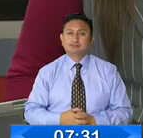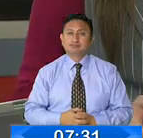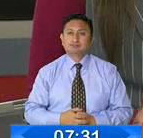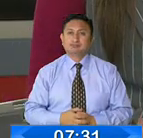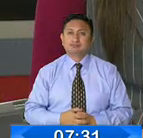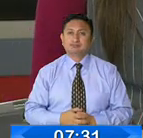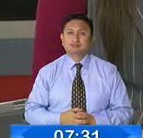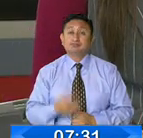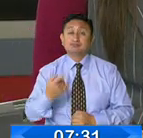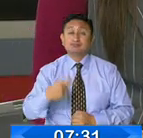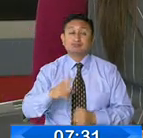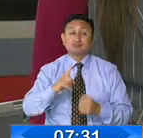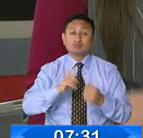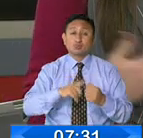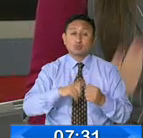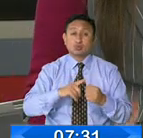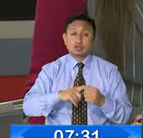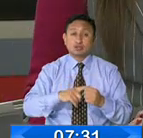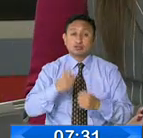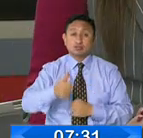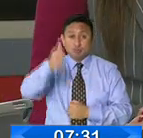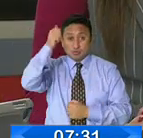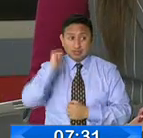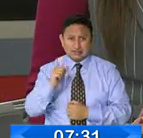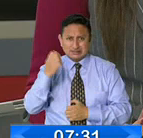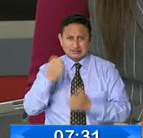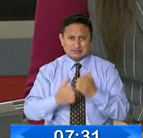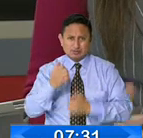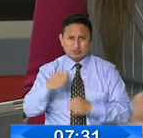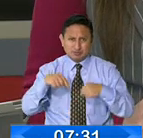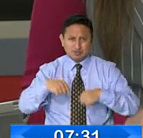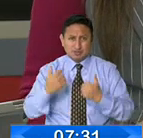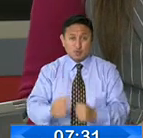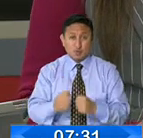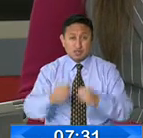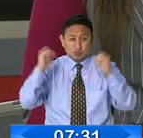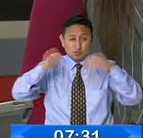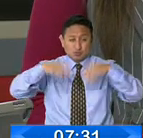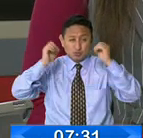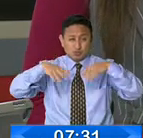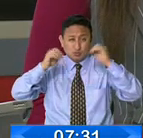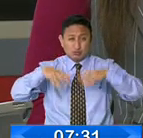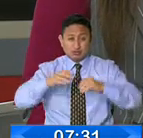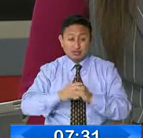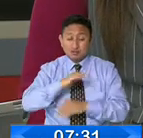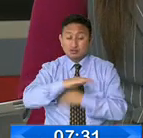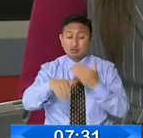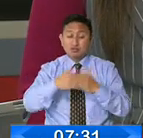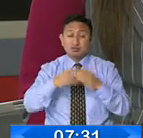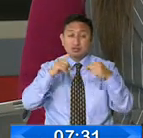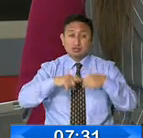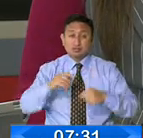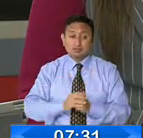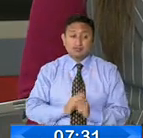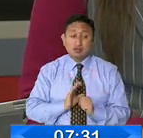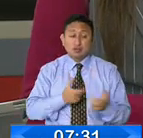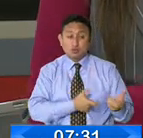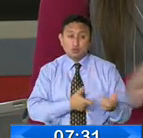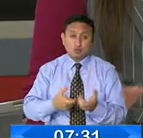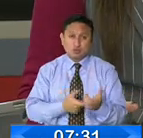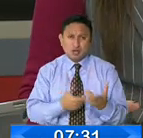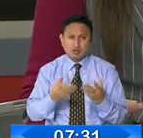Y es que la ciudad de Quito sufrió varias afectaciones tras las fuertes lluvias que cubrieron toda la ciudad. El cuerpo de bomberos